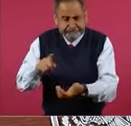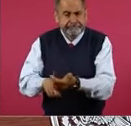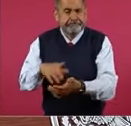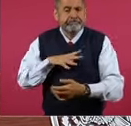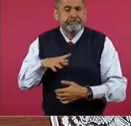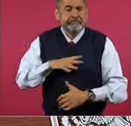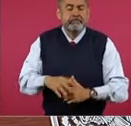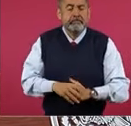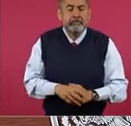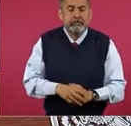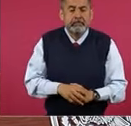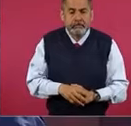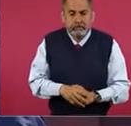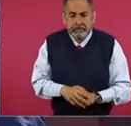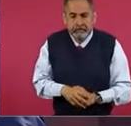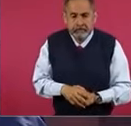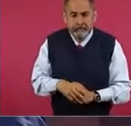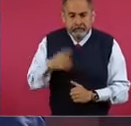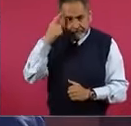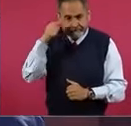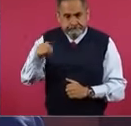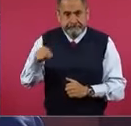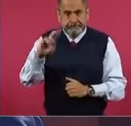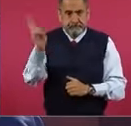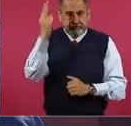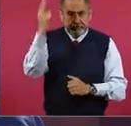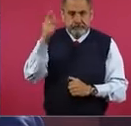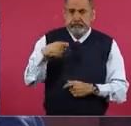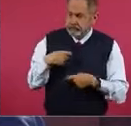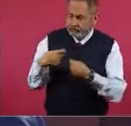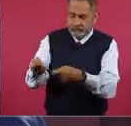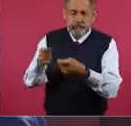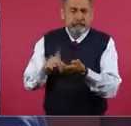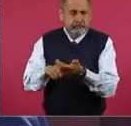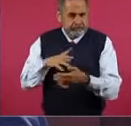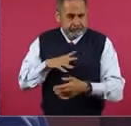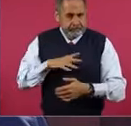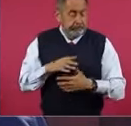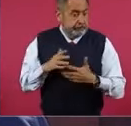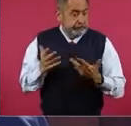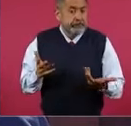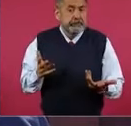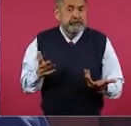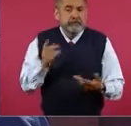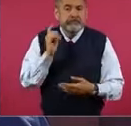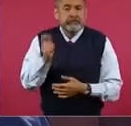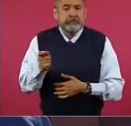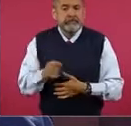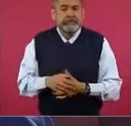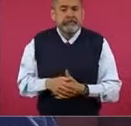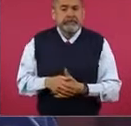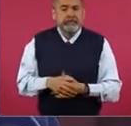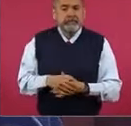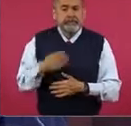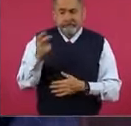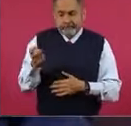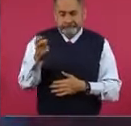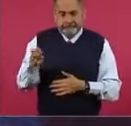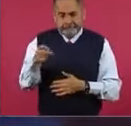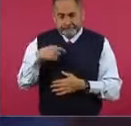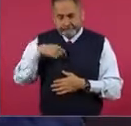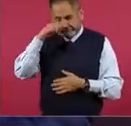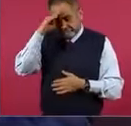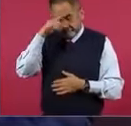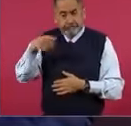Obrador descartó la posibilidad de dialogar con Ken Salazar, embajador de Estados Unidos en México, sobre la reforma judicial, afirmando que es un asunto